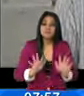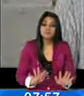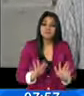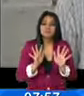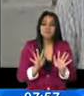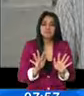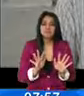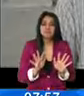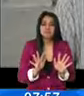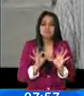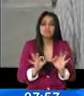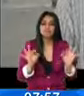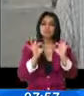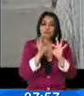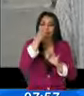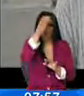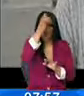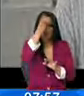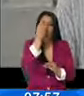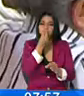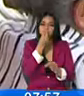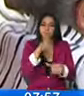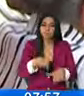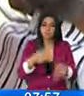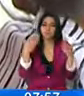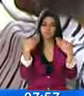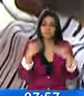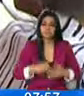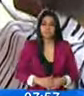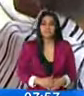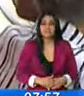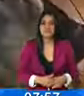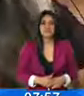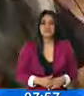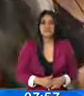por lo tanto, de nuestra cultura gastronómica. Informó Ítalo.